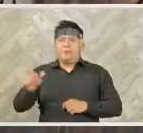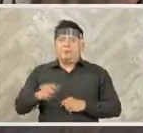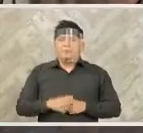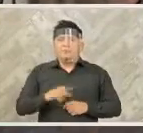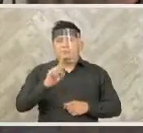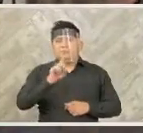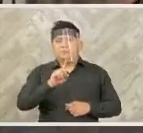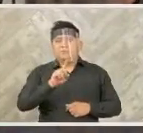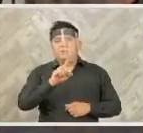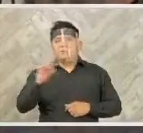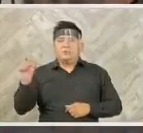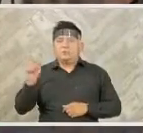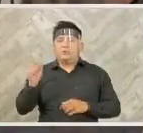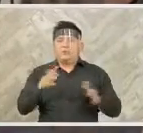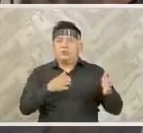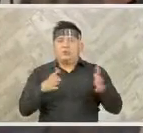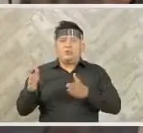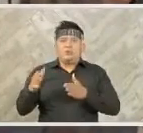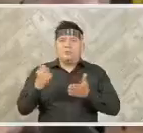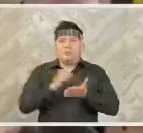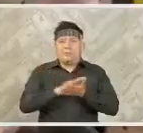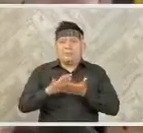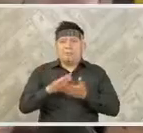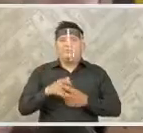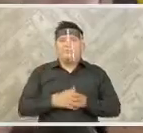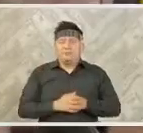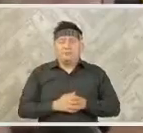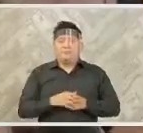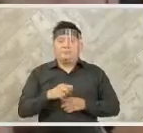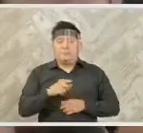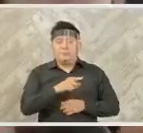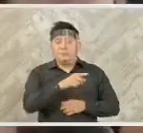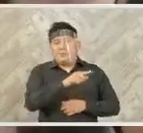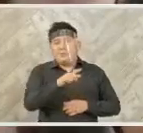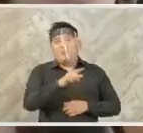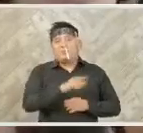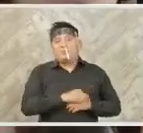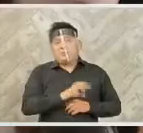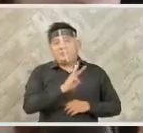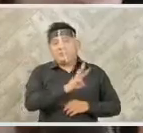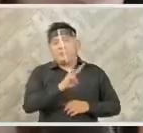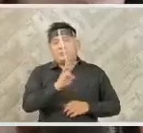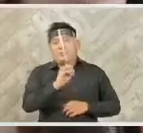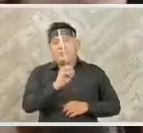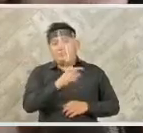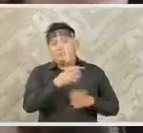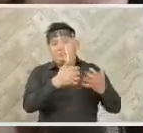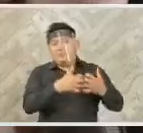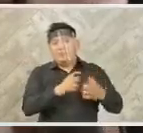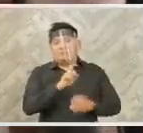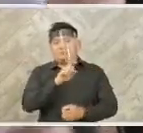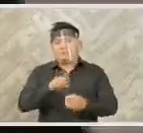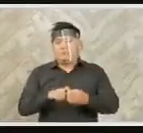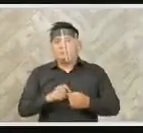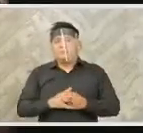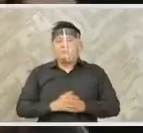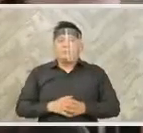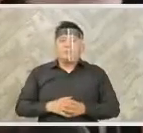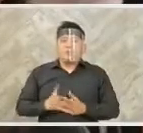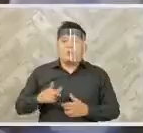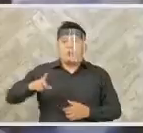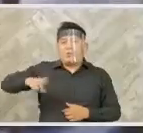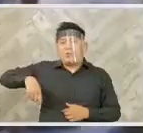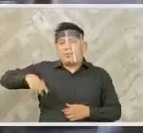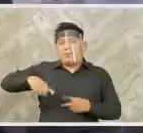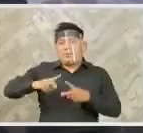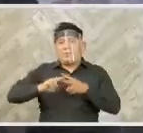100 cursos hoy completamente gratuitos por todo el año 2021. La Escuela Taller es un piloto liderado